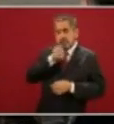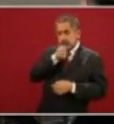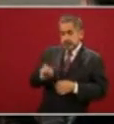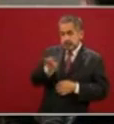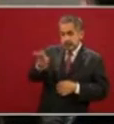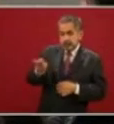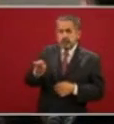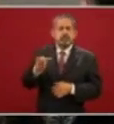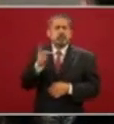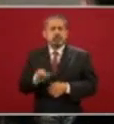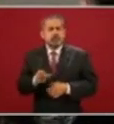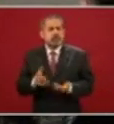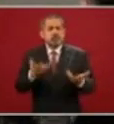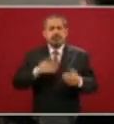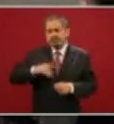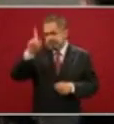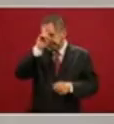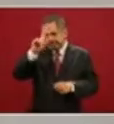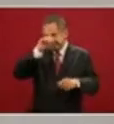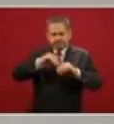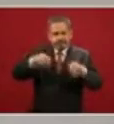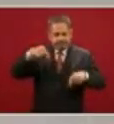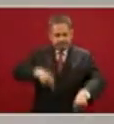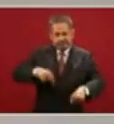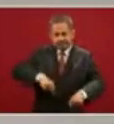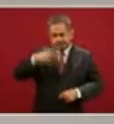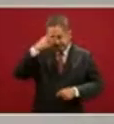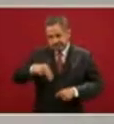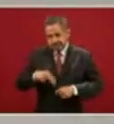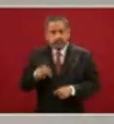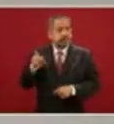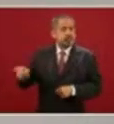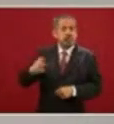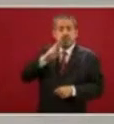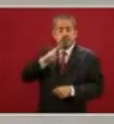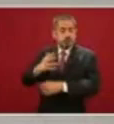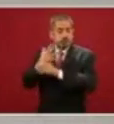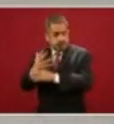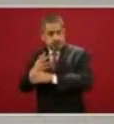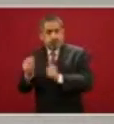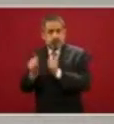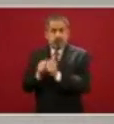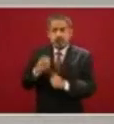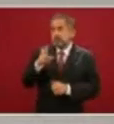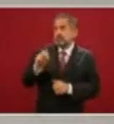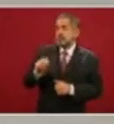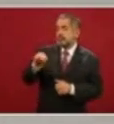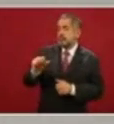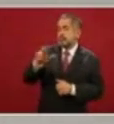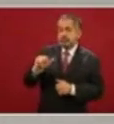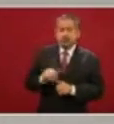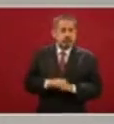le preguntaba cuáles son las recomendaciones específicas para México, y su respuesta, junto con la doctora María Van Kerkhove,